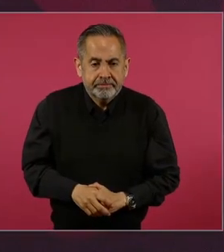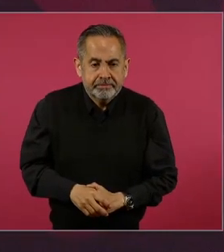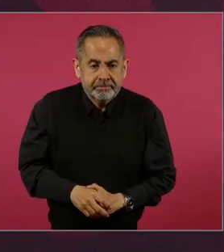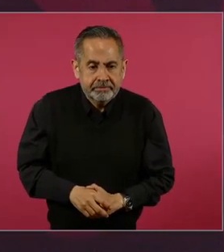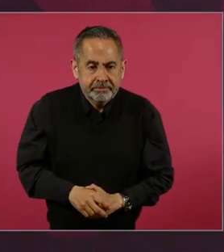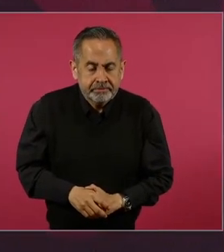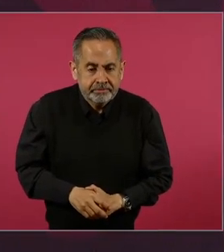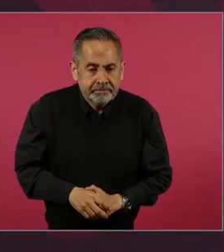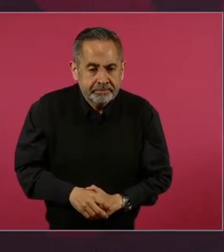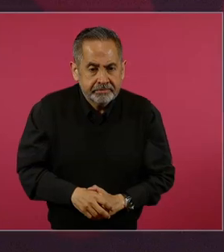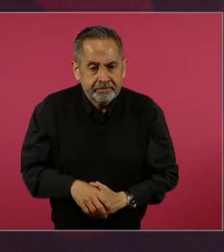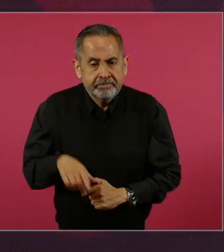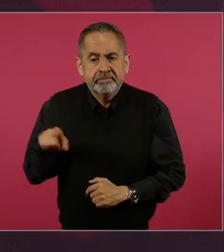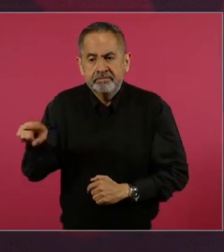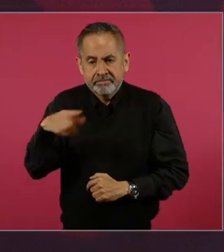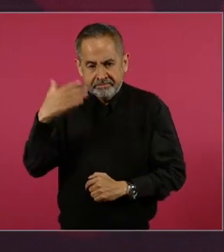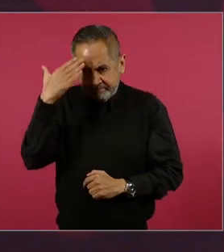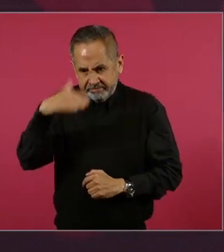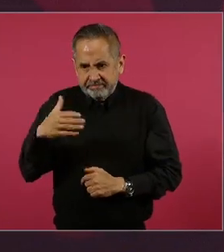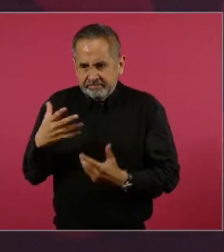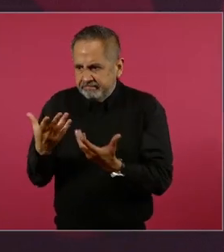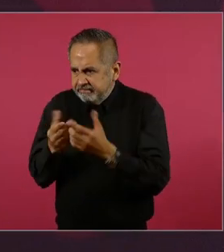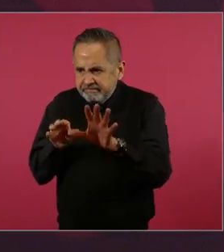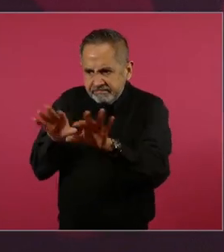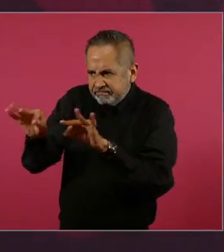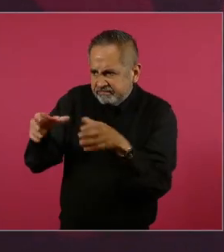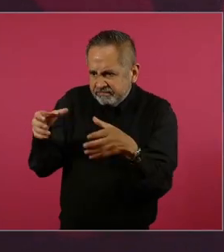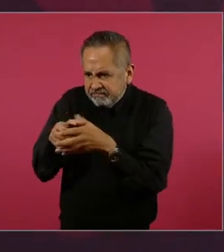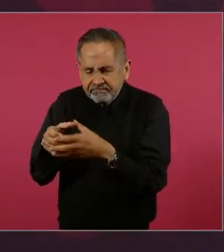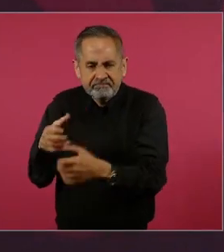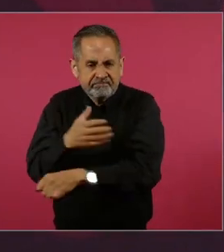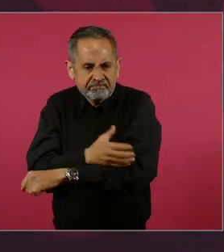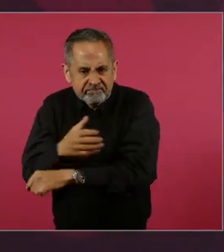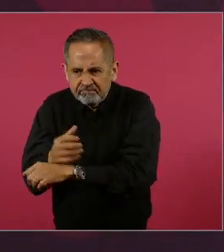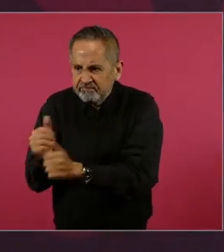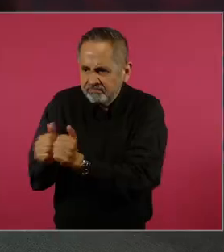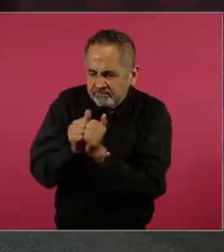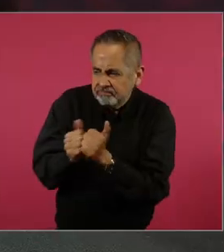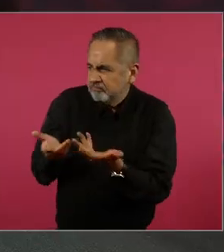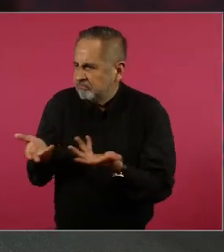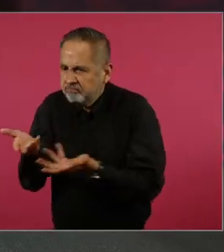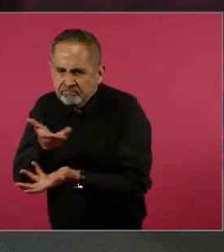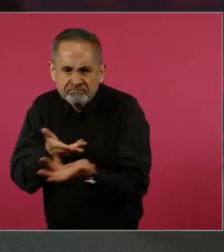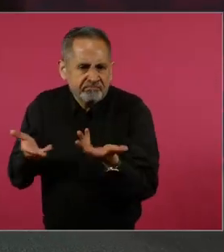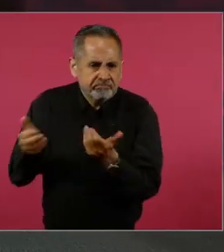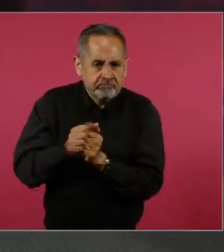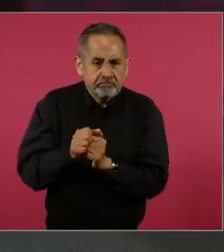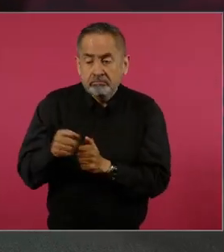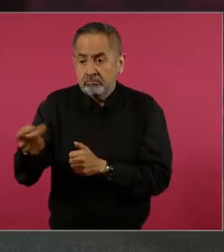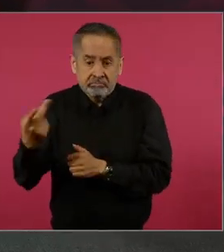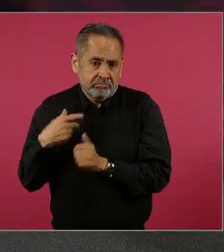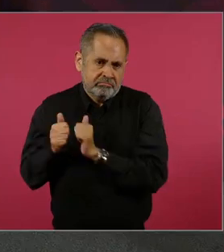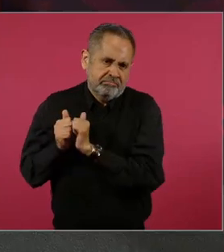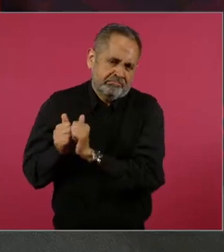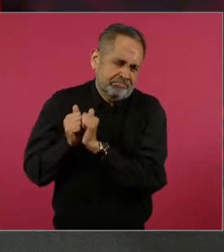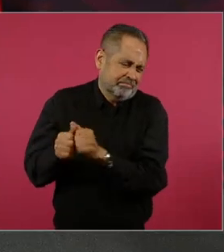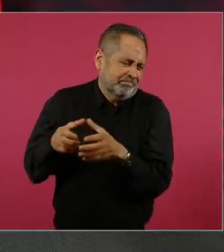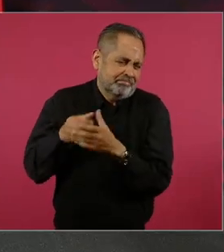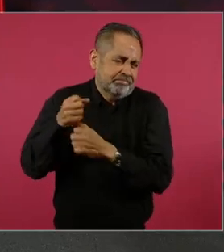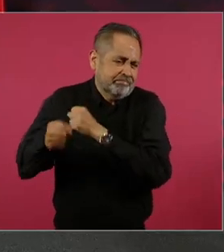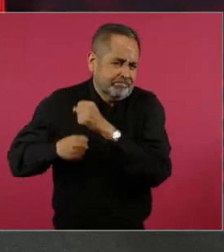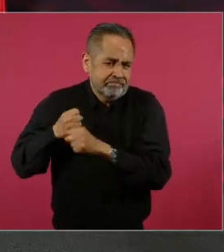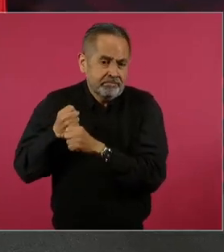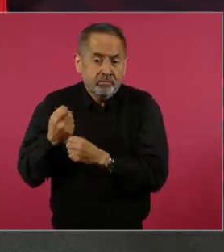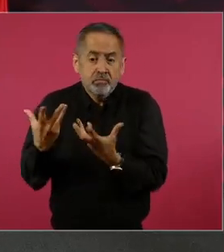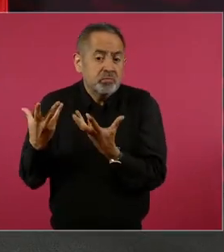Ella ha sabido hacer equipo, es compañera de nosotros,